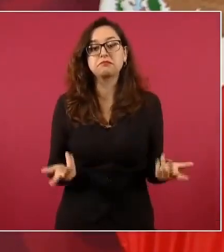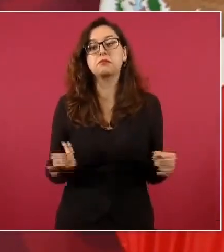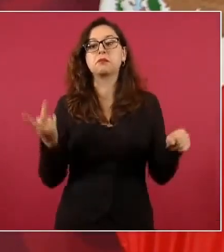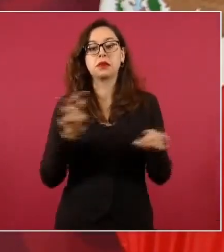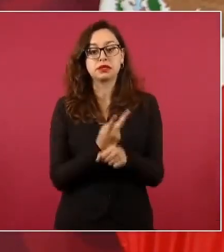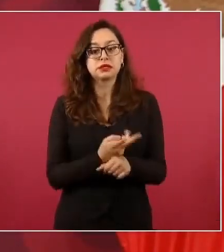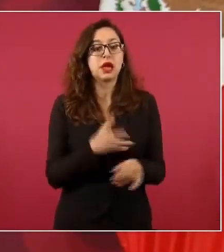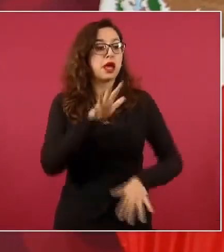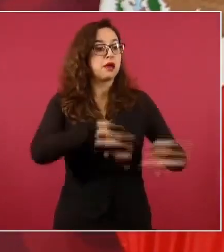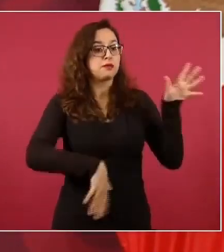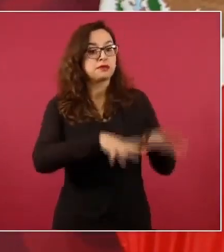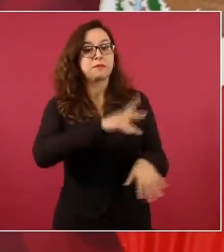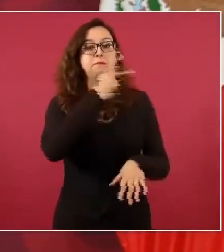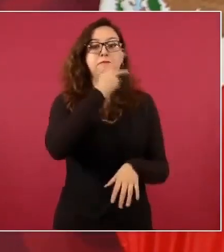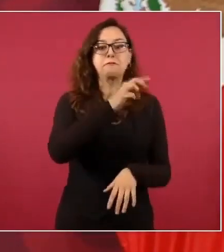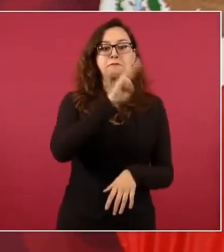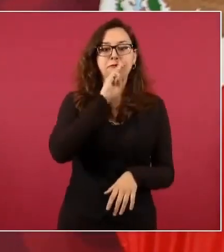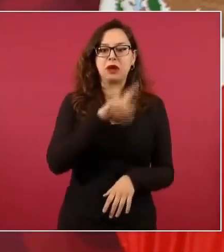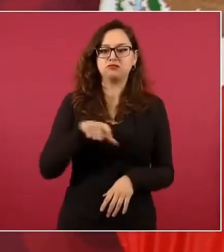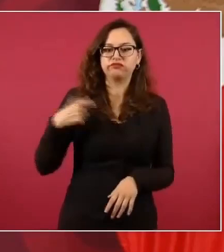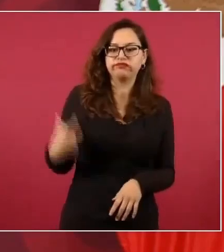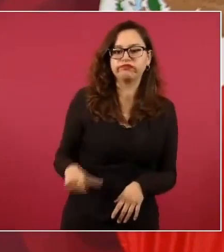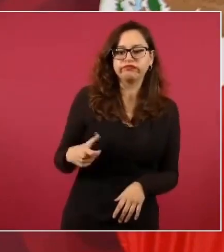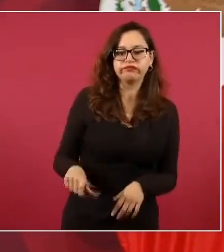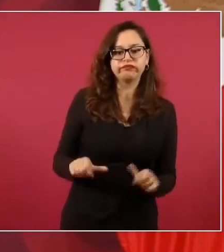ricos que actúan